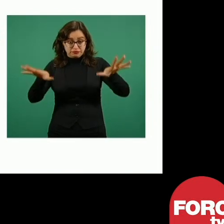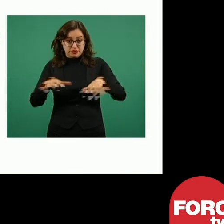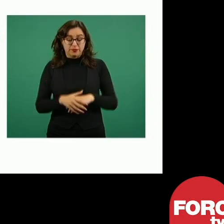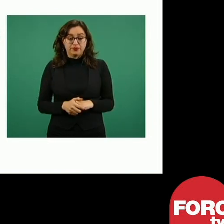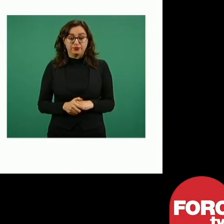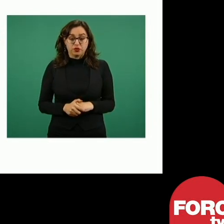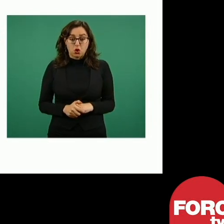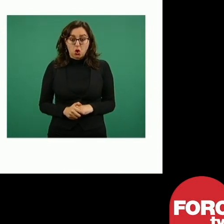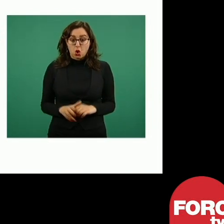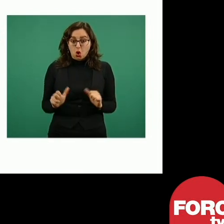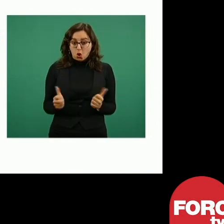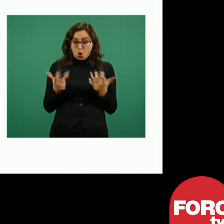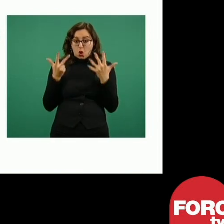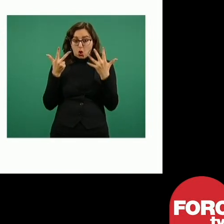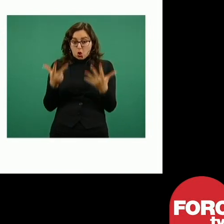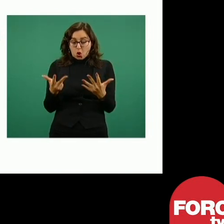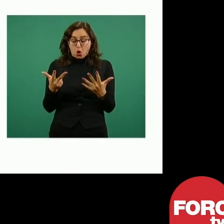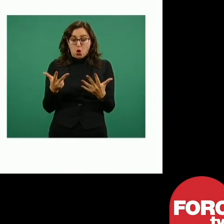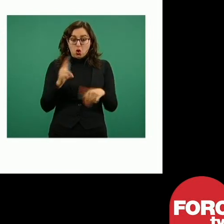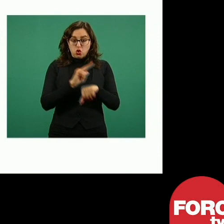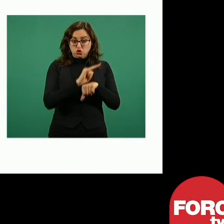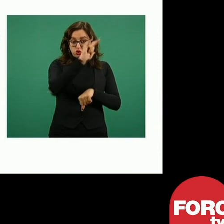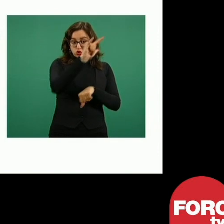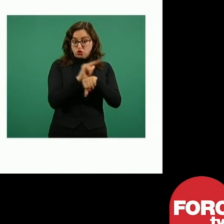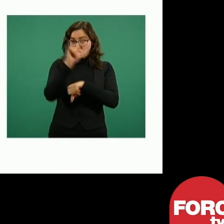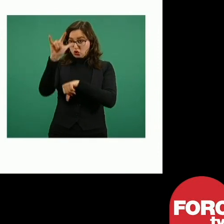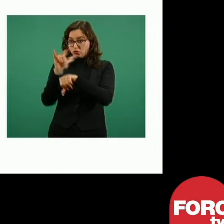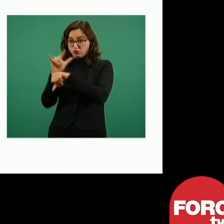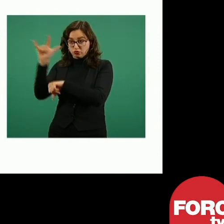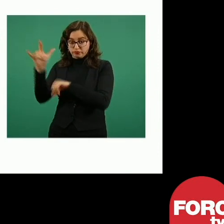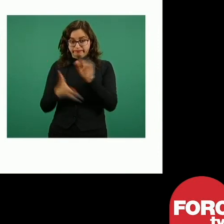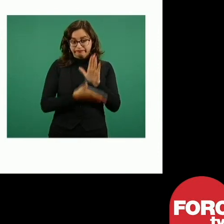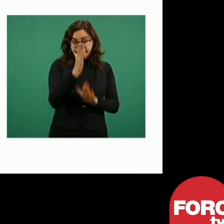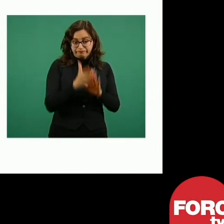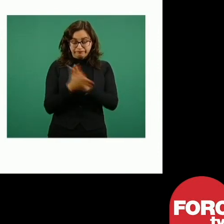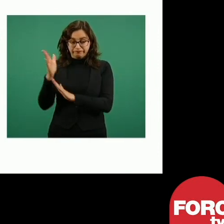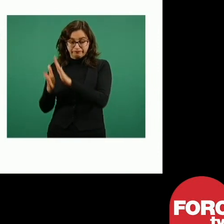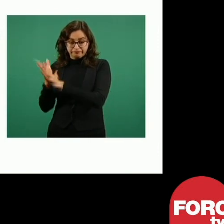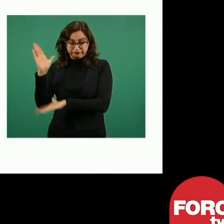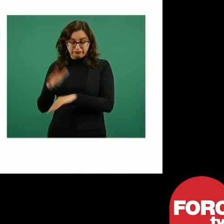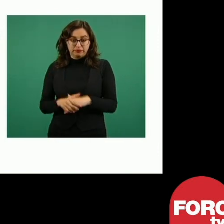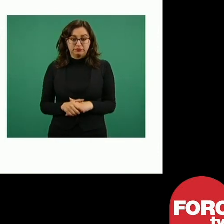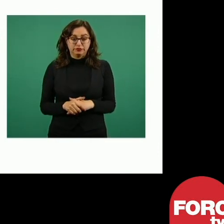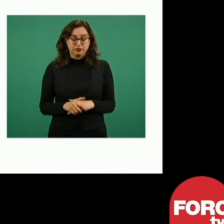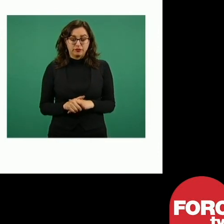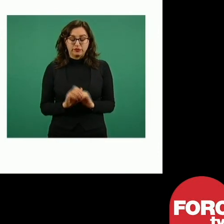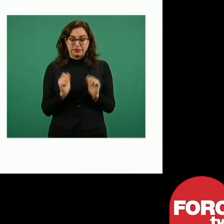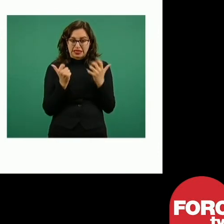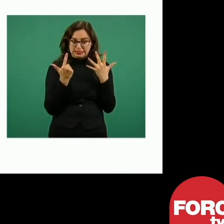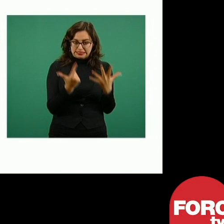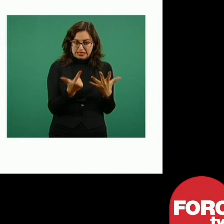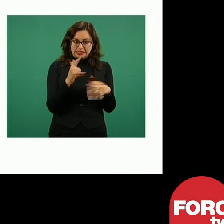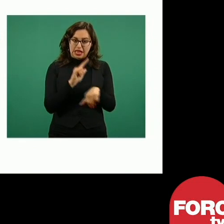aéreas a nivel nacional de aquí de México hacia los diferentes estados, 7 son con aviones y